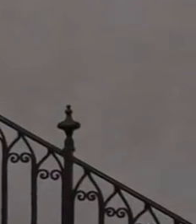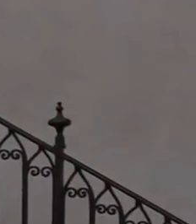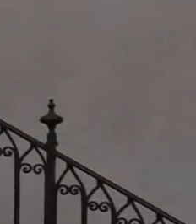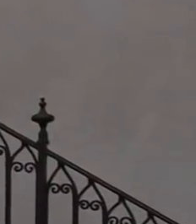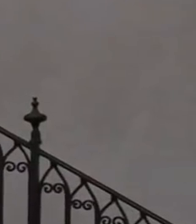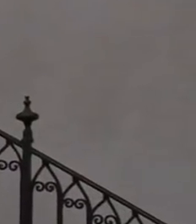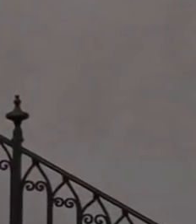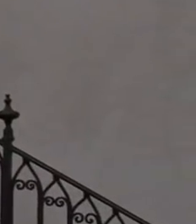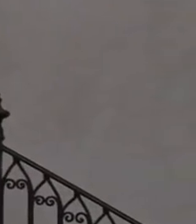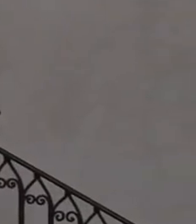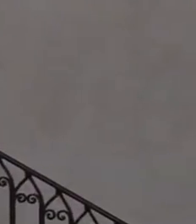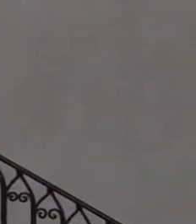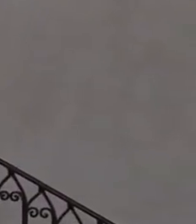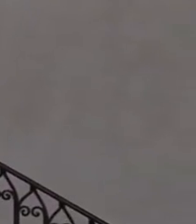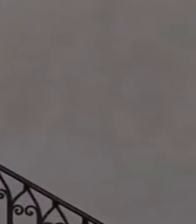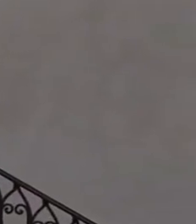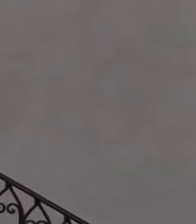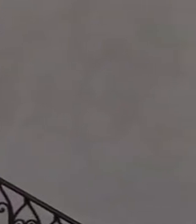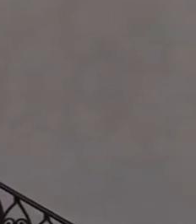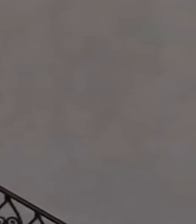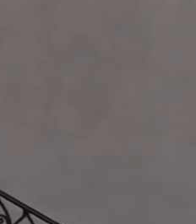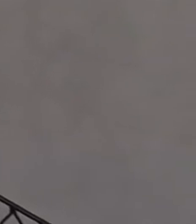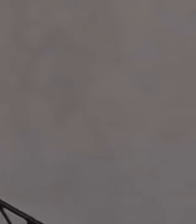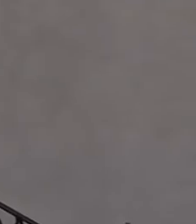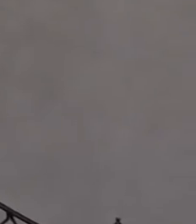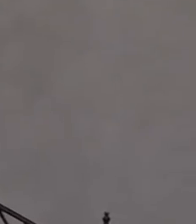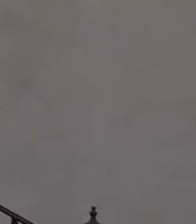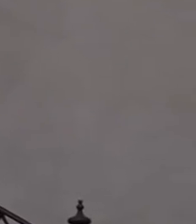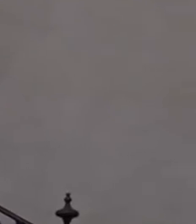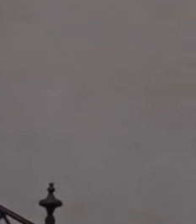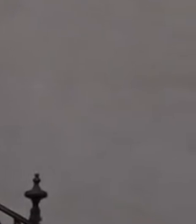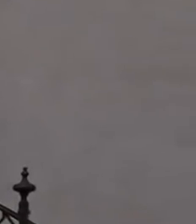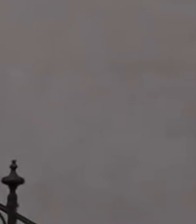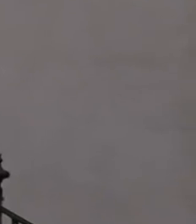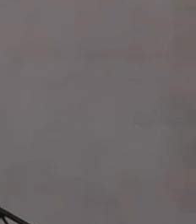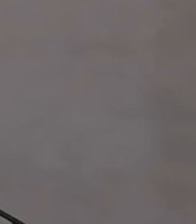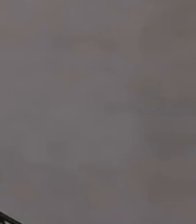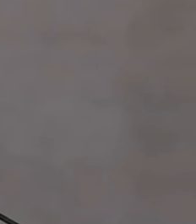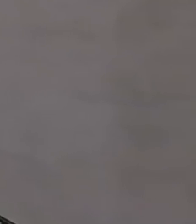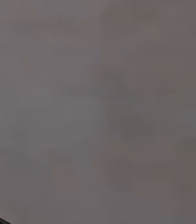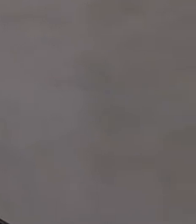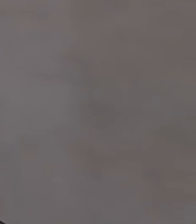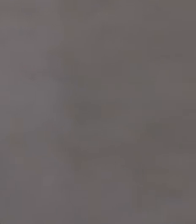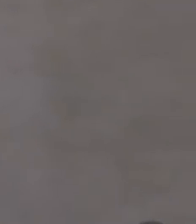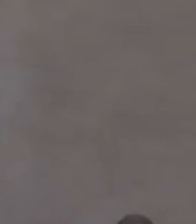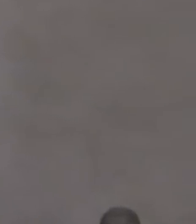y declaración conjunta, por favor. Los invitamos a acercarse a la tarima